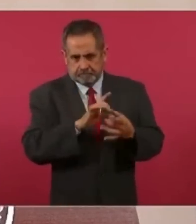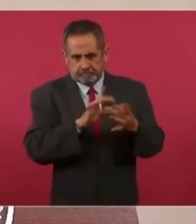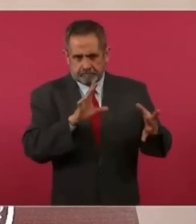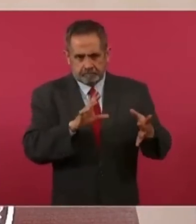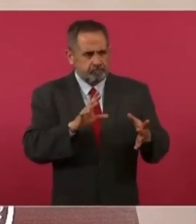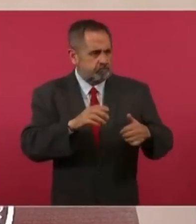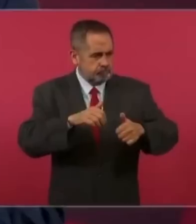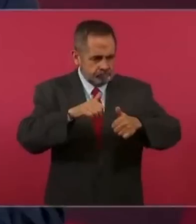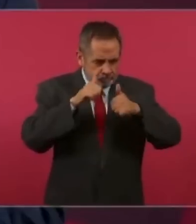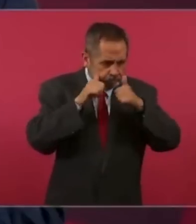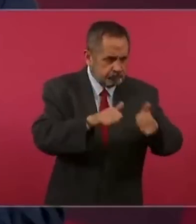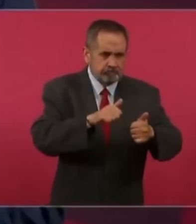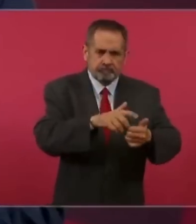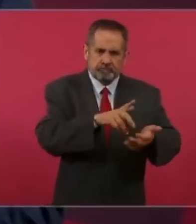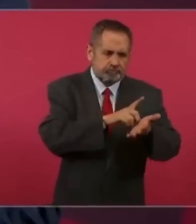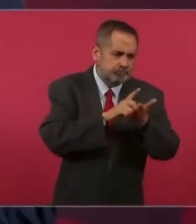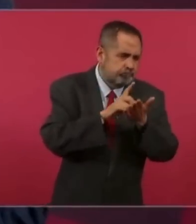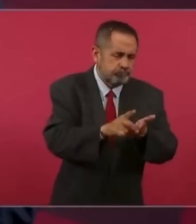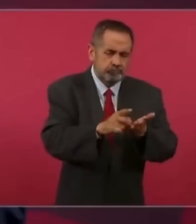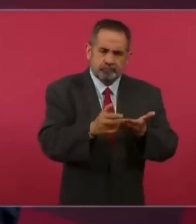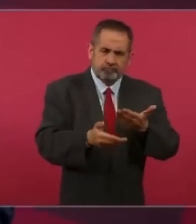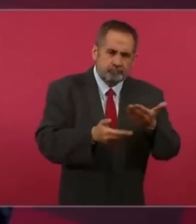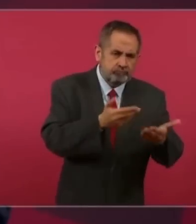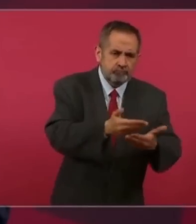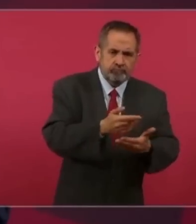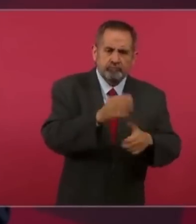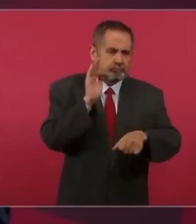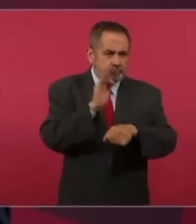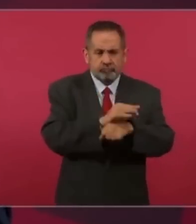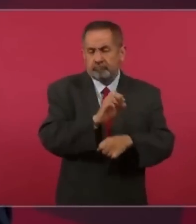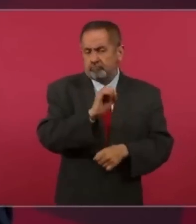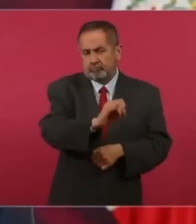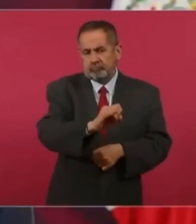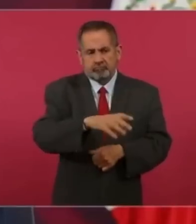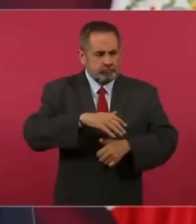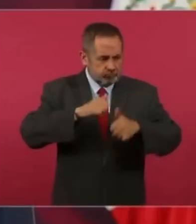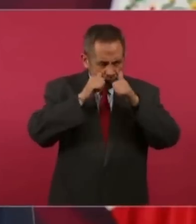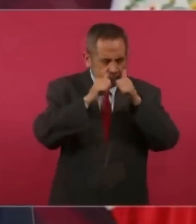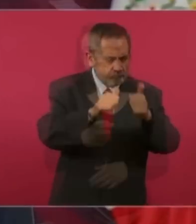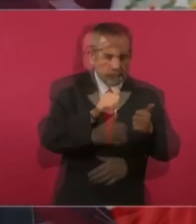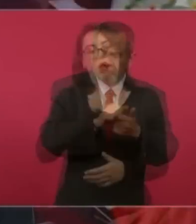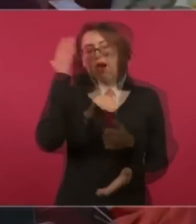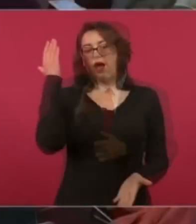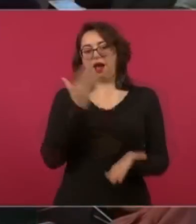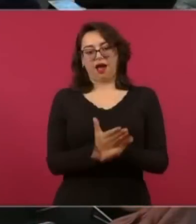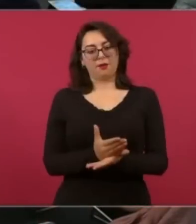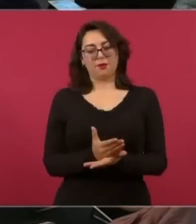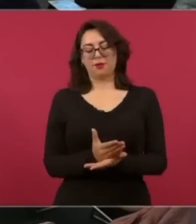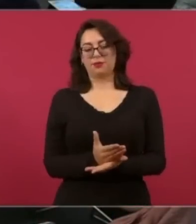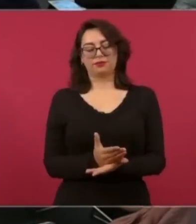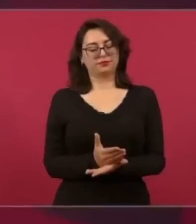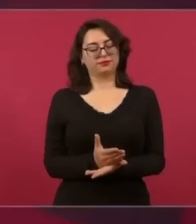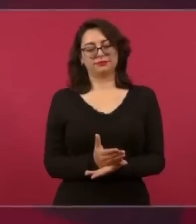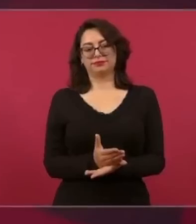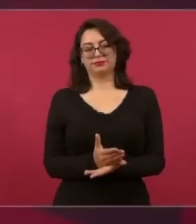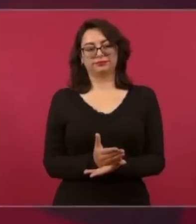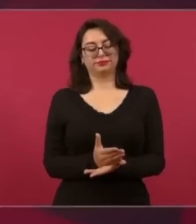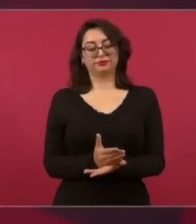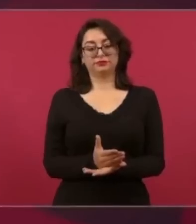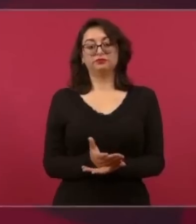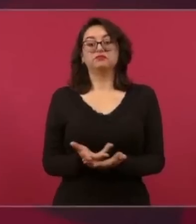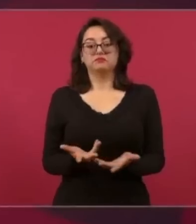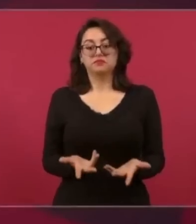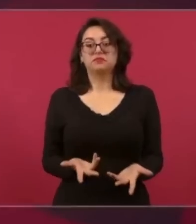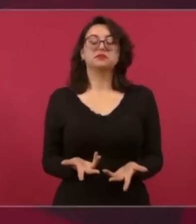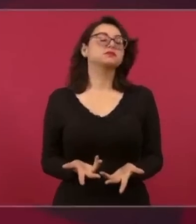tienen todos los derechos y van a seguir siendo atendidos. Y pues me dio mucho gusto lo de